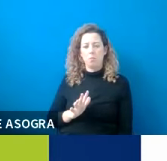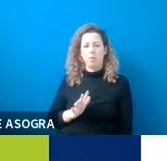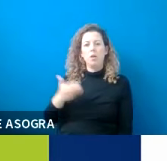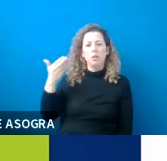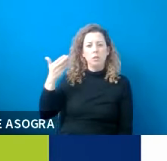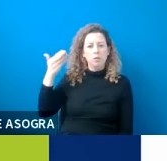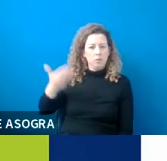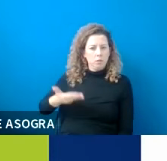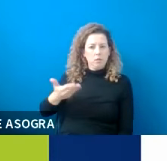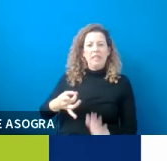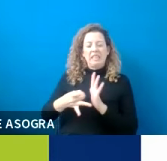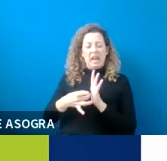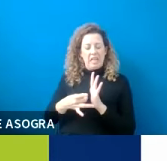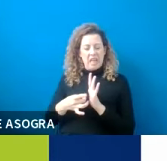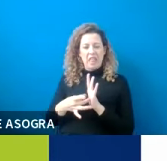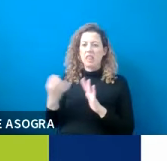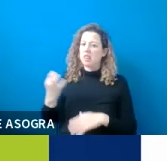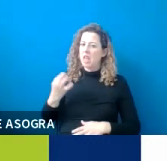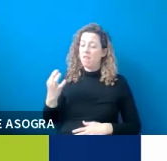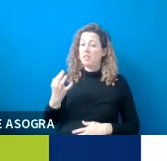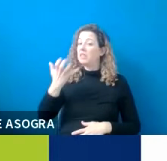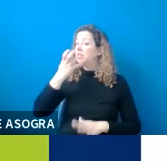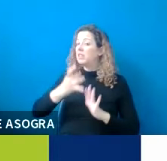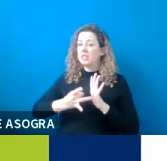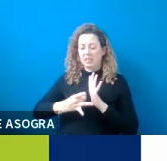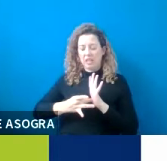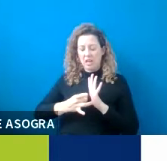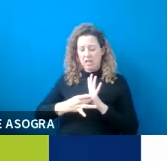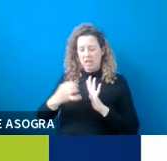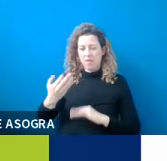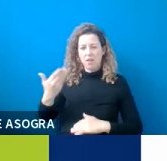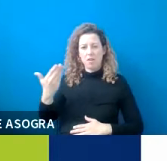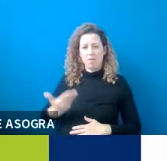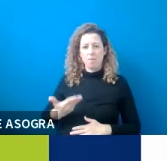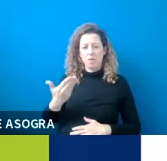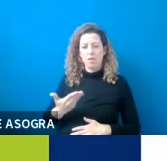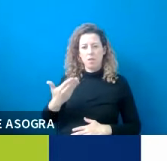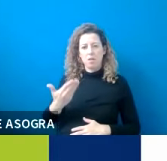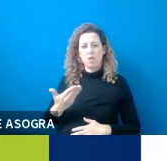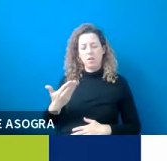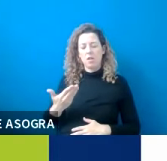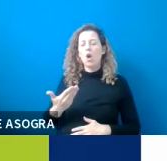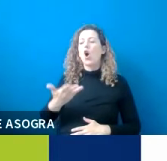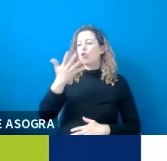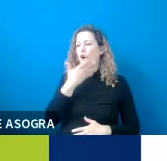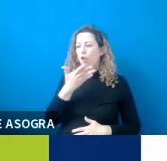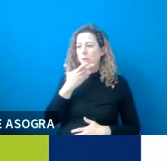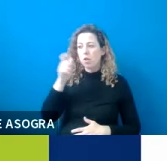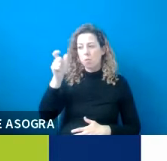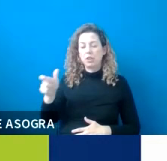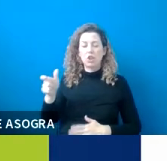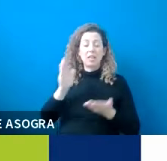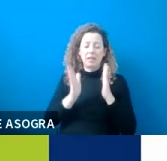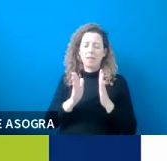intervención y para que esa calidad sea de vital importancia los conocimientos y habilidades de los terapeutas. Es muy